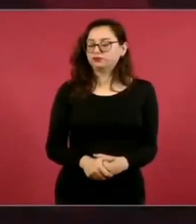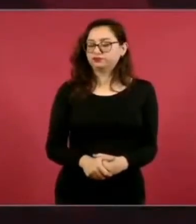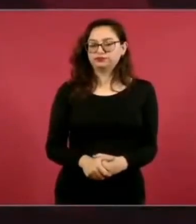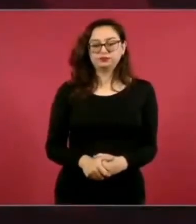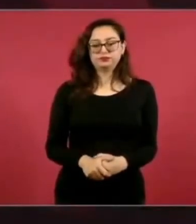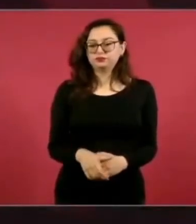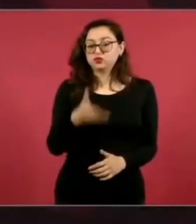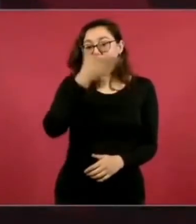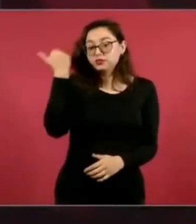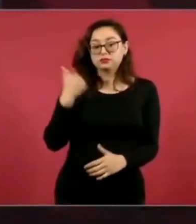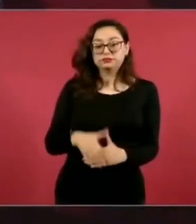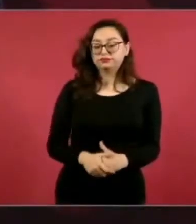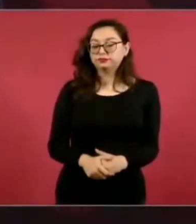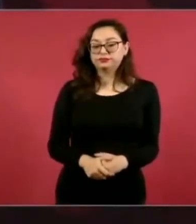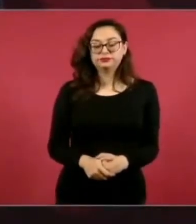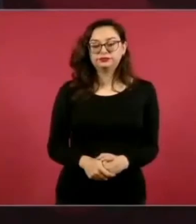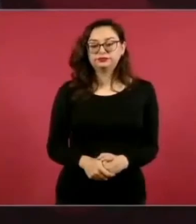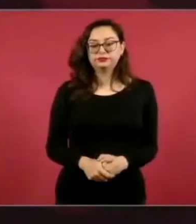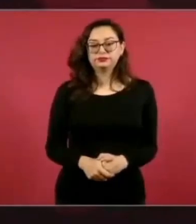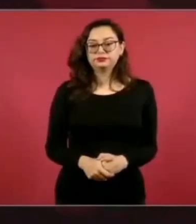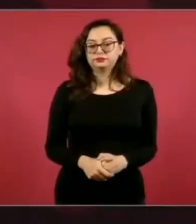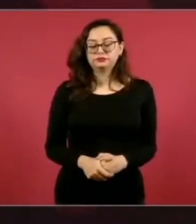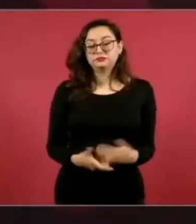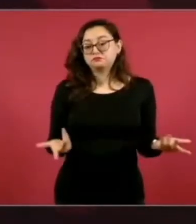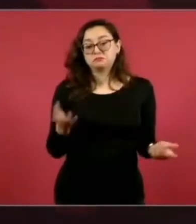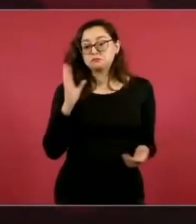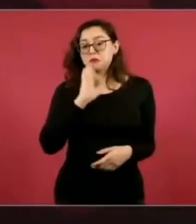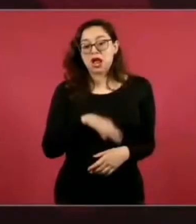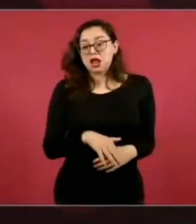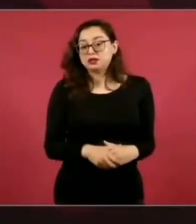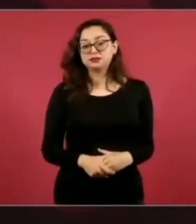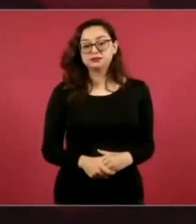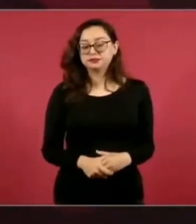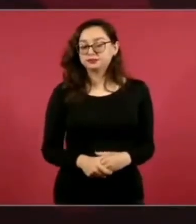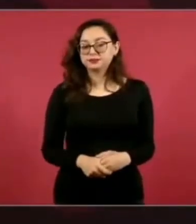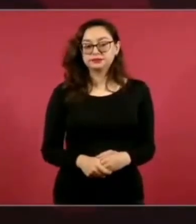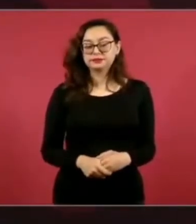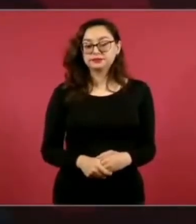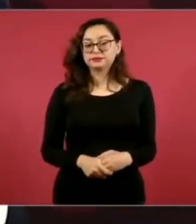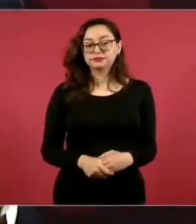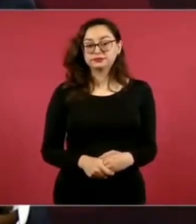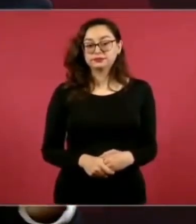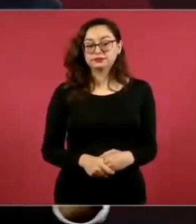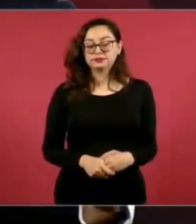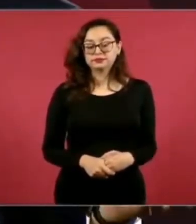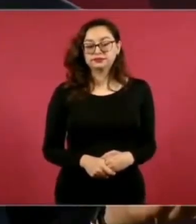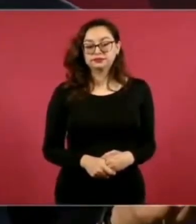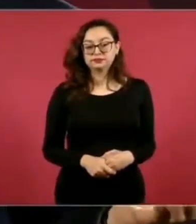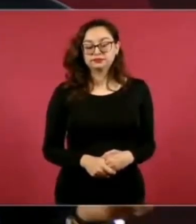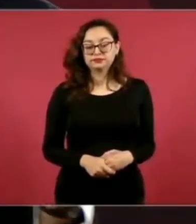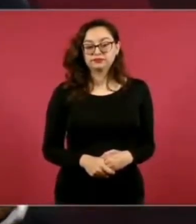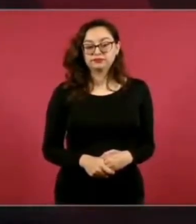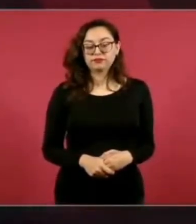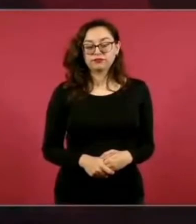opina de esta colusión? Muy mal. Y primero hay que